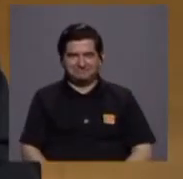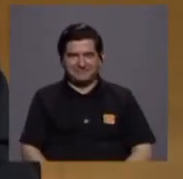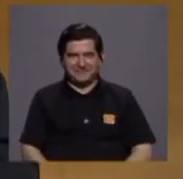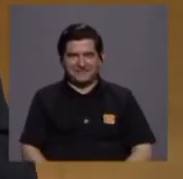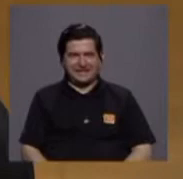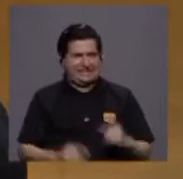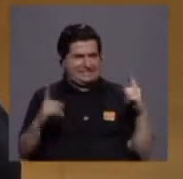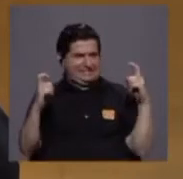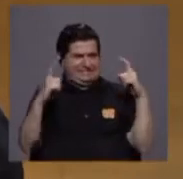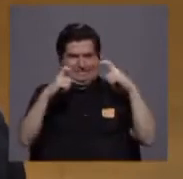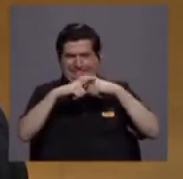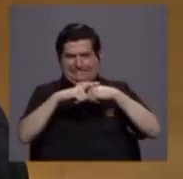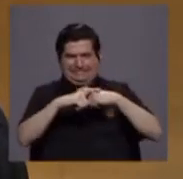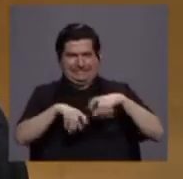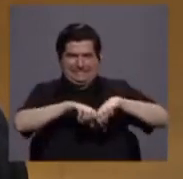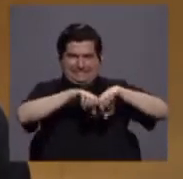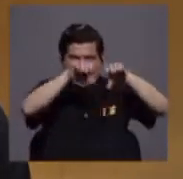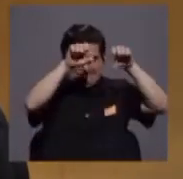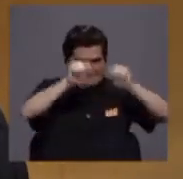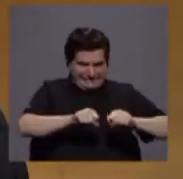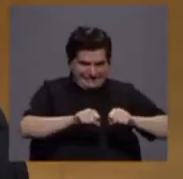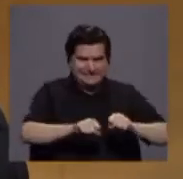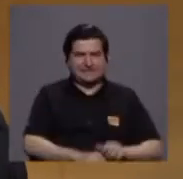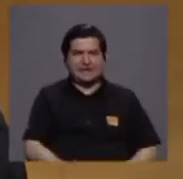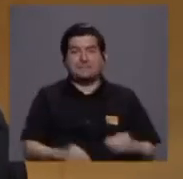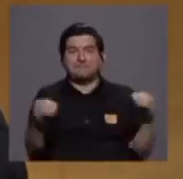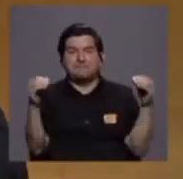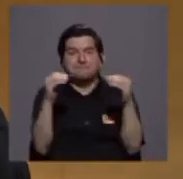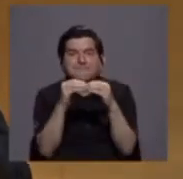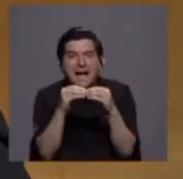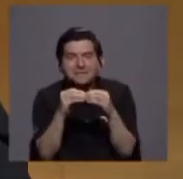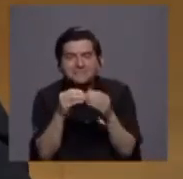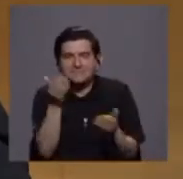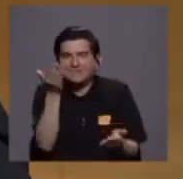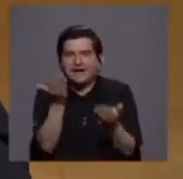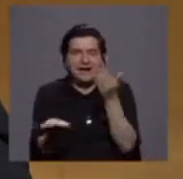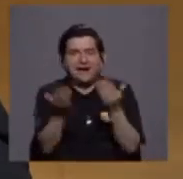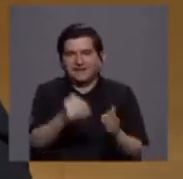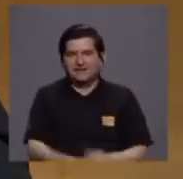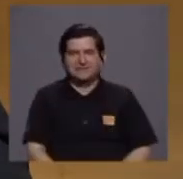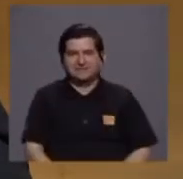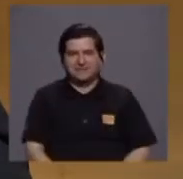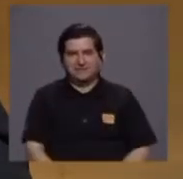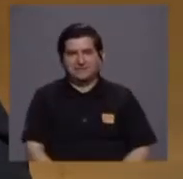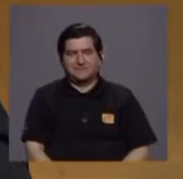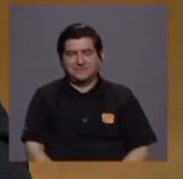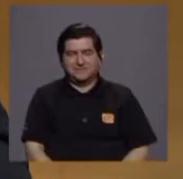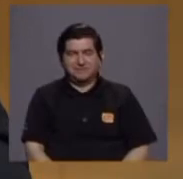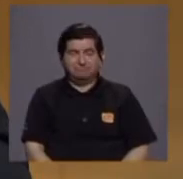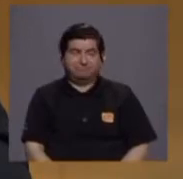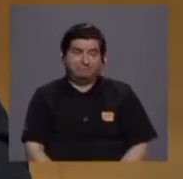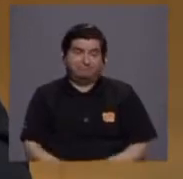la complejidad del sistema va más allá de lo que un